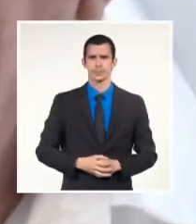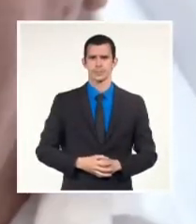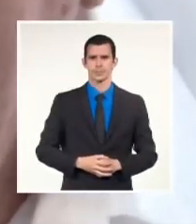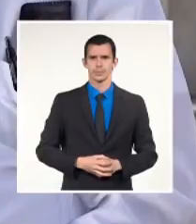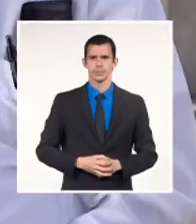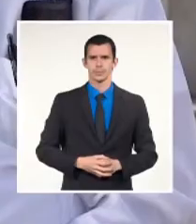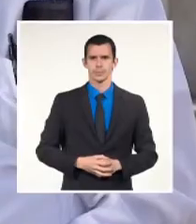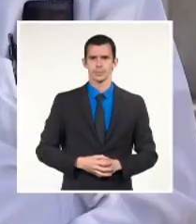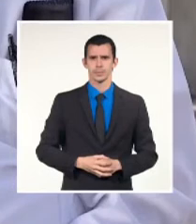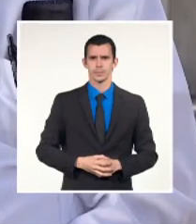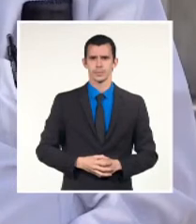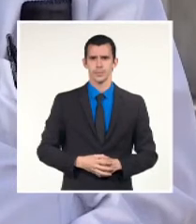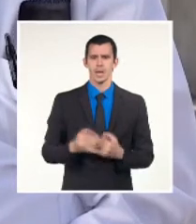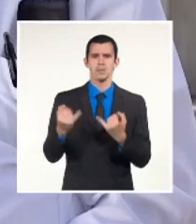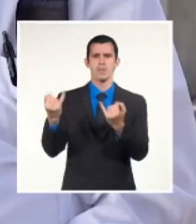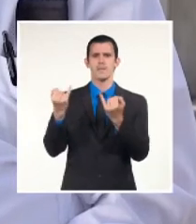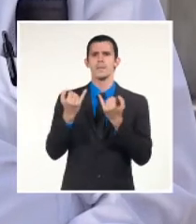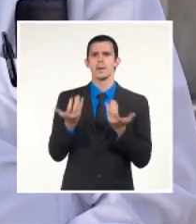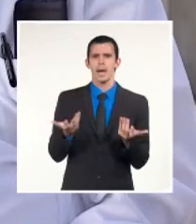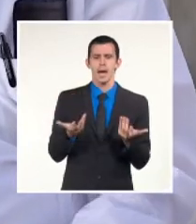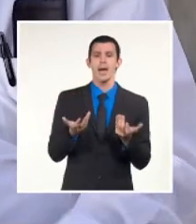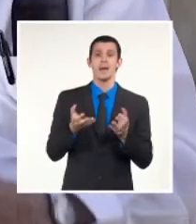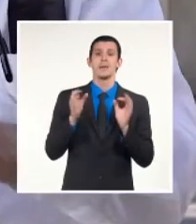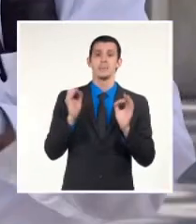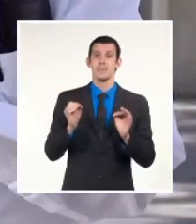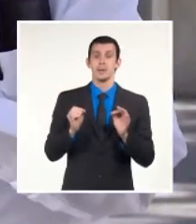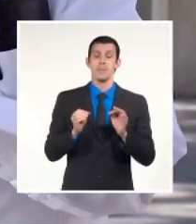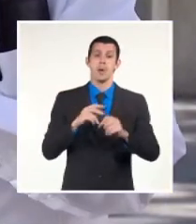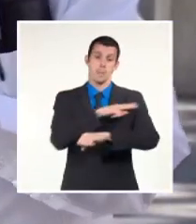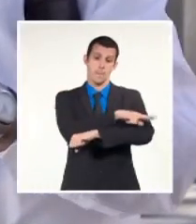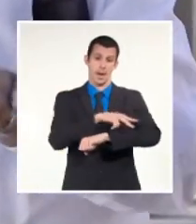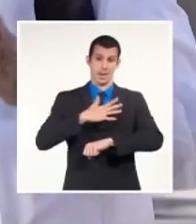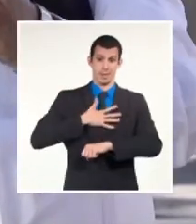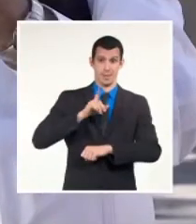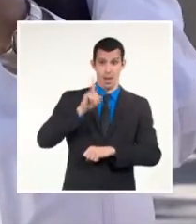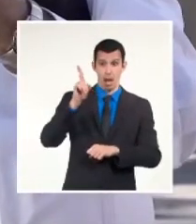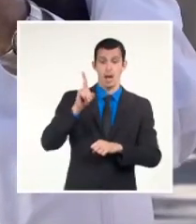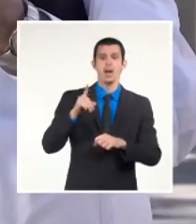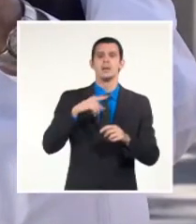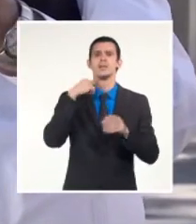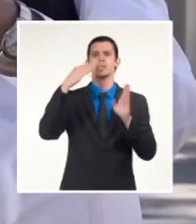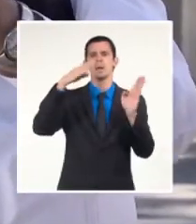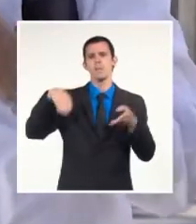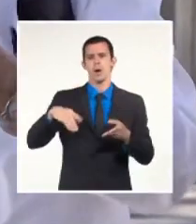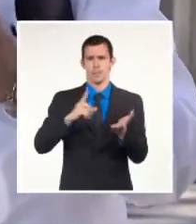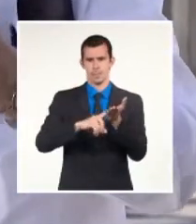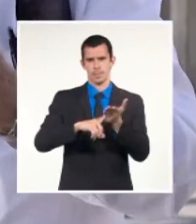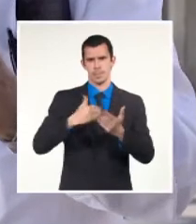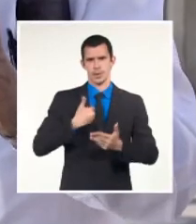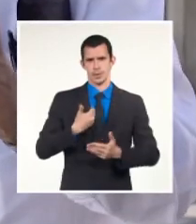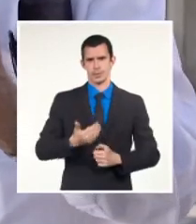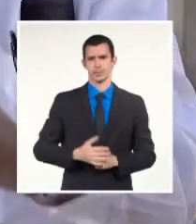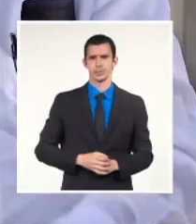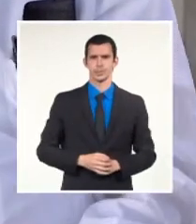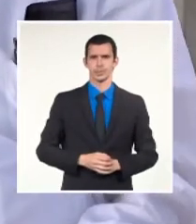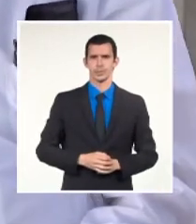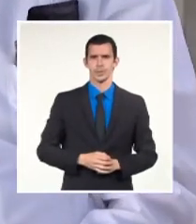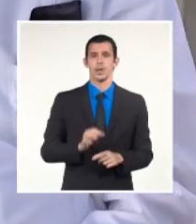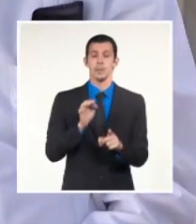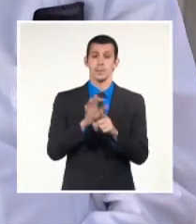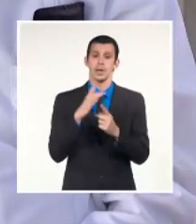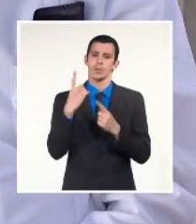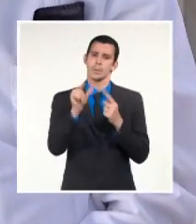matado a mi papá. Y mucha gente empezó a tratar de lograr que yo pudiera estar en el